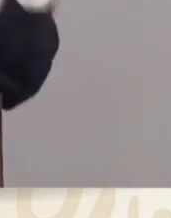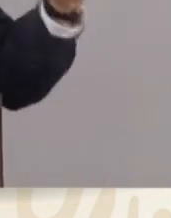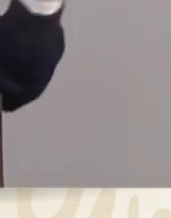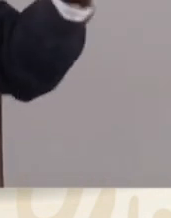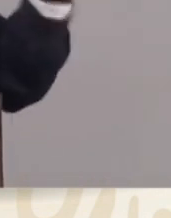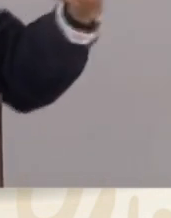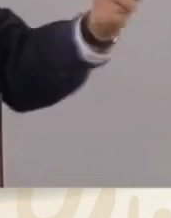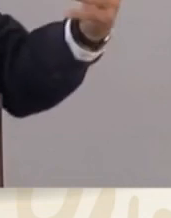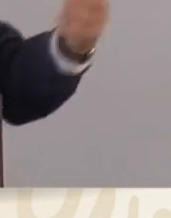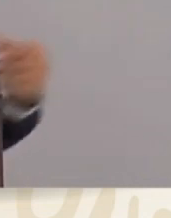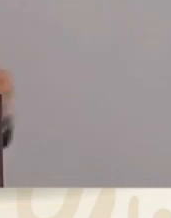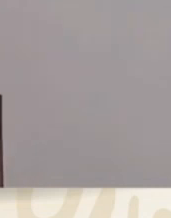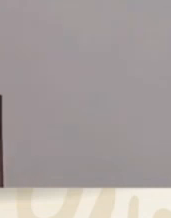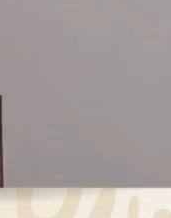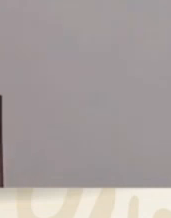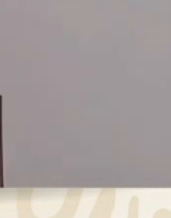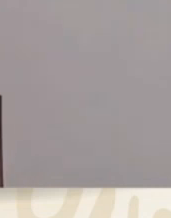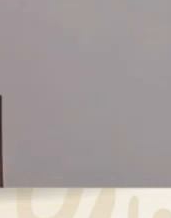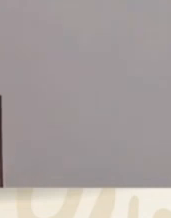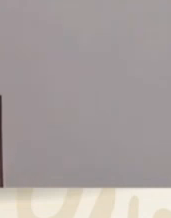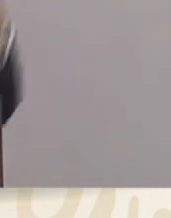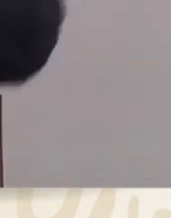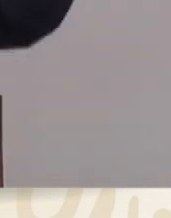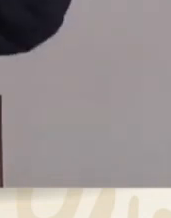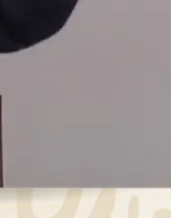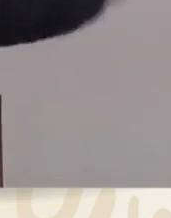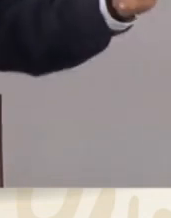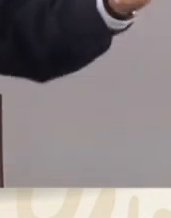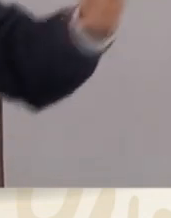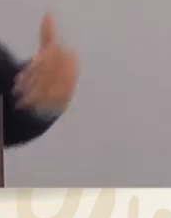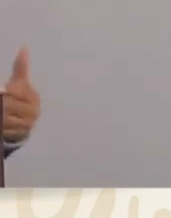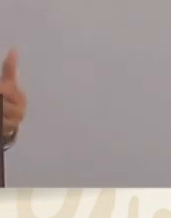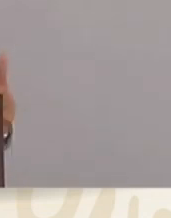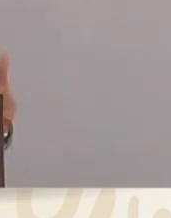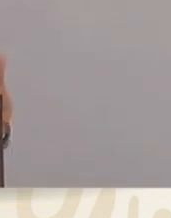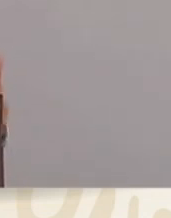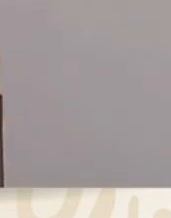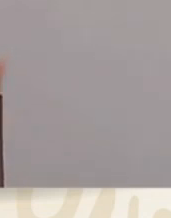sino para que nos ayuden, para que podamos